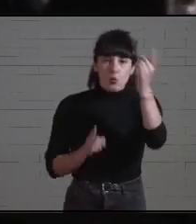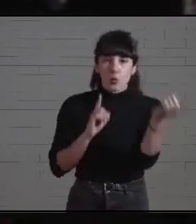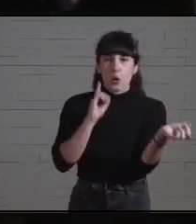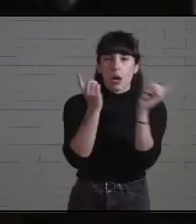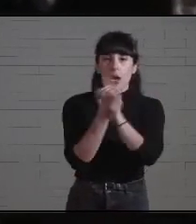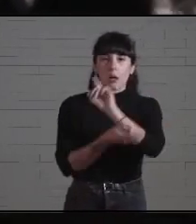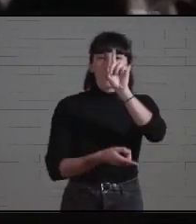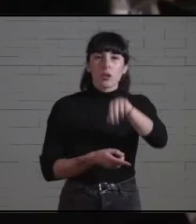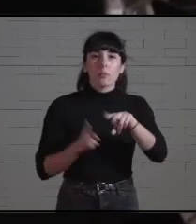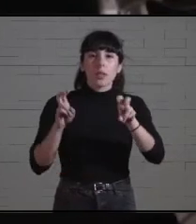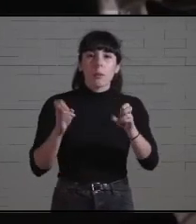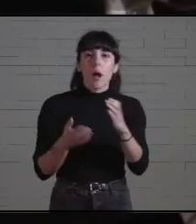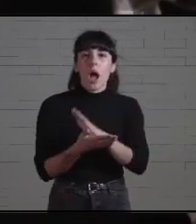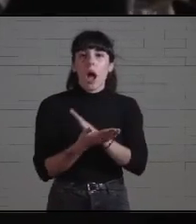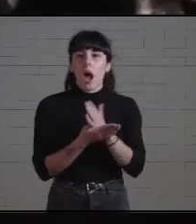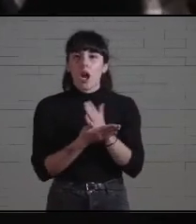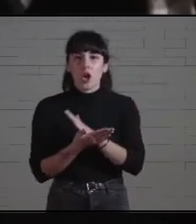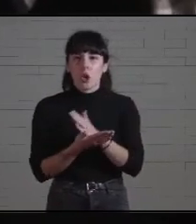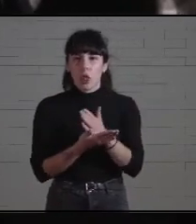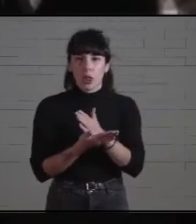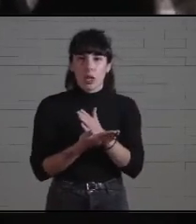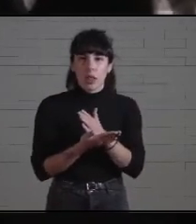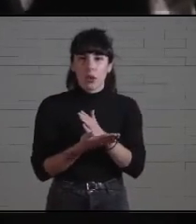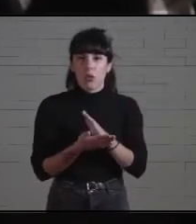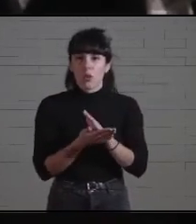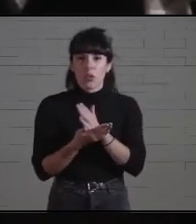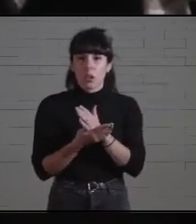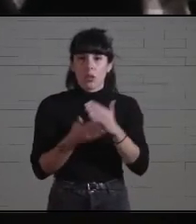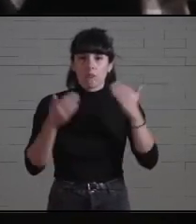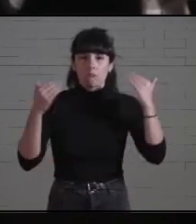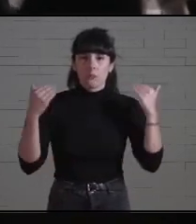de la conciliación como asunto solo de las mujeres.